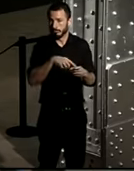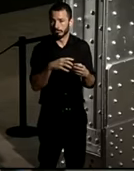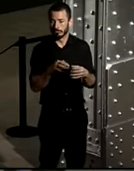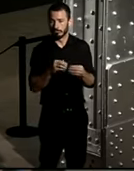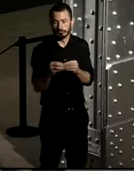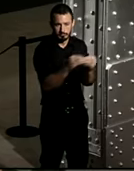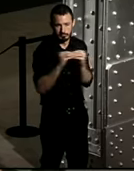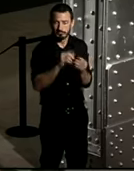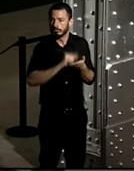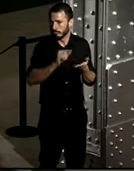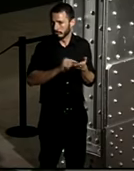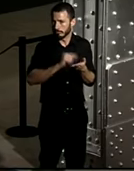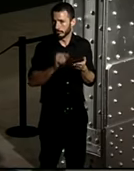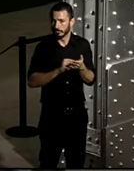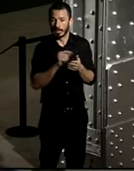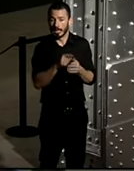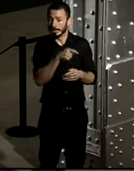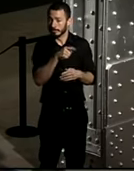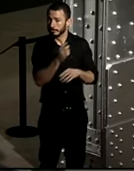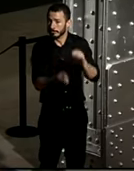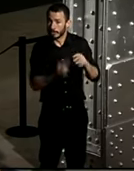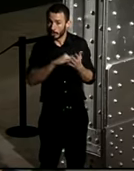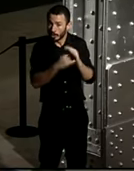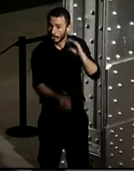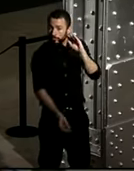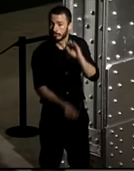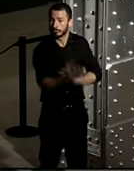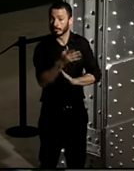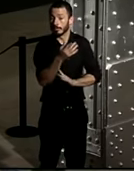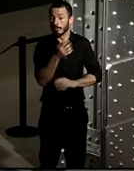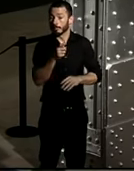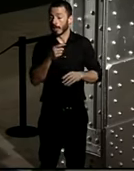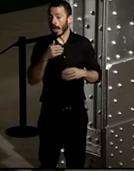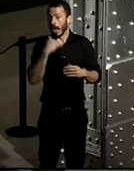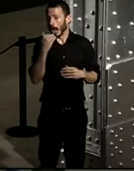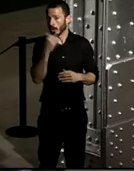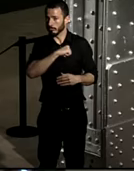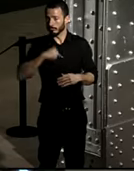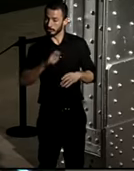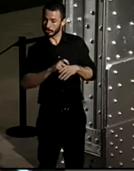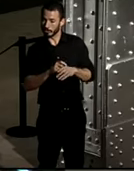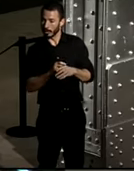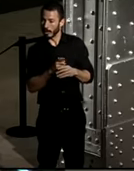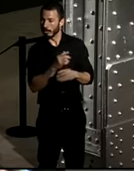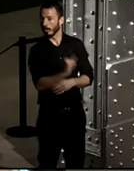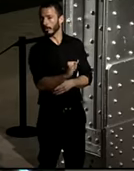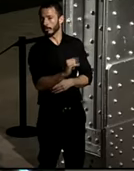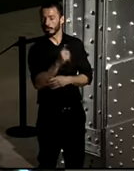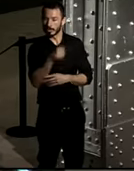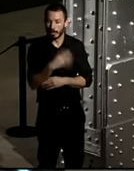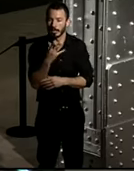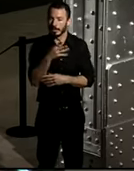tiene la génesis del proyecto, tiene algo personal, pero en lo que es el trabajo del guión, es que el